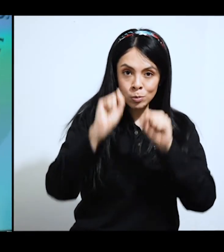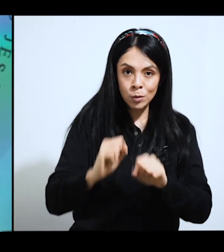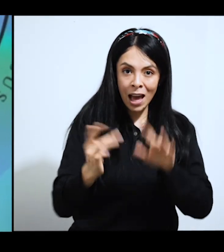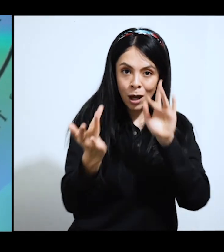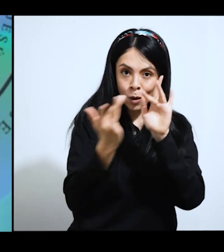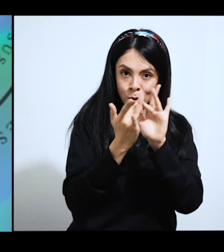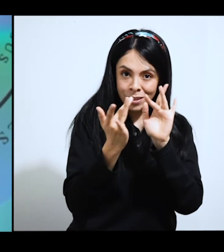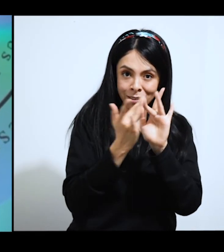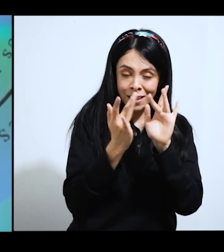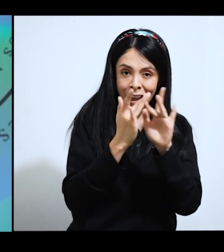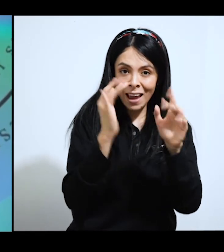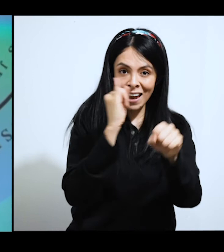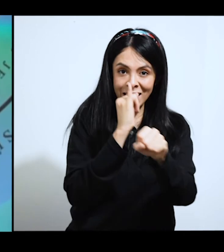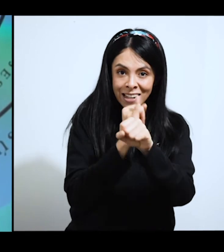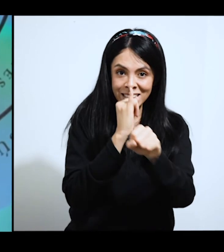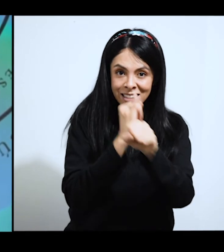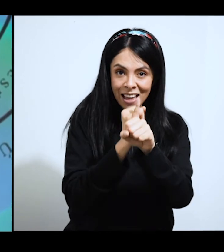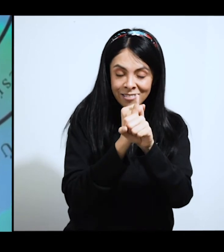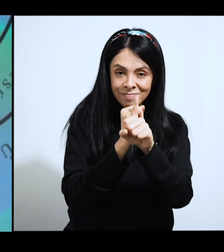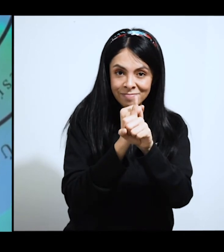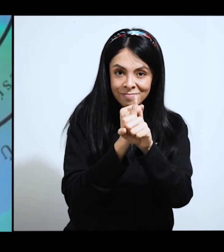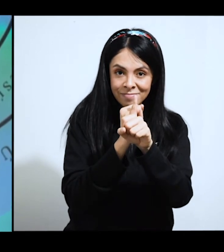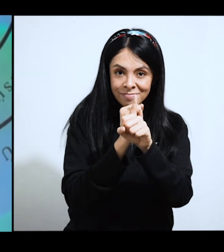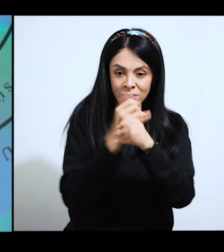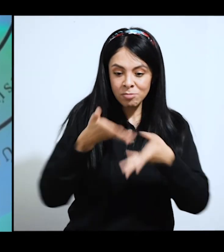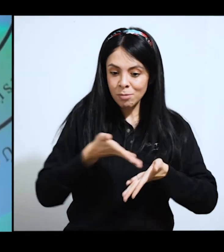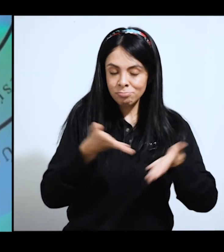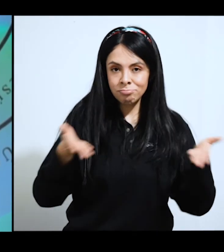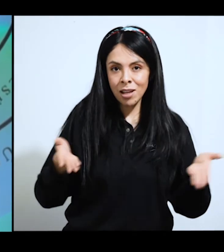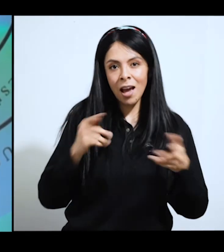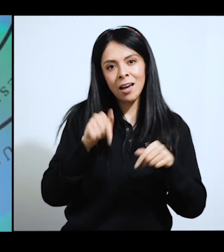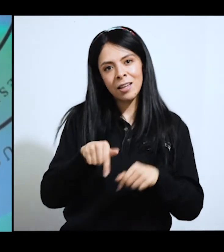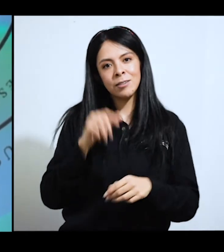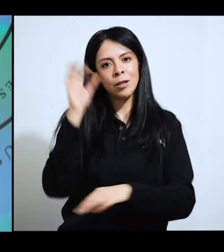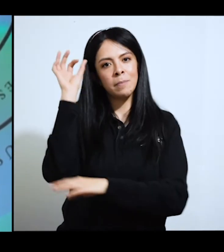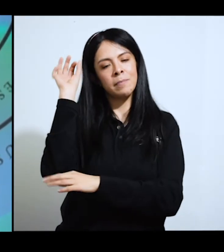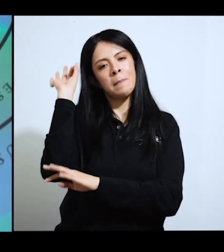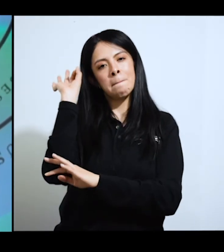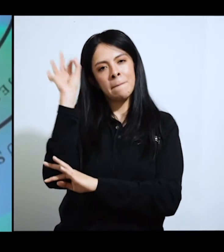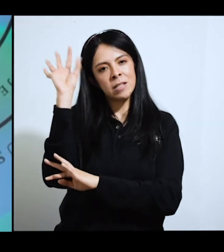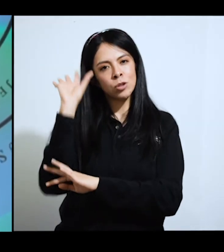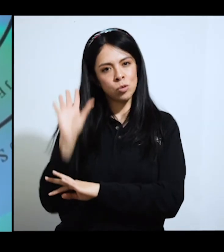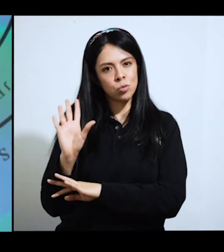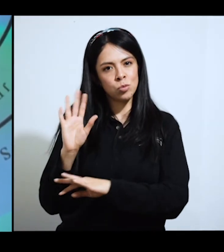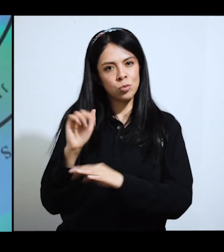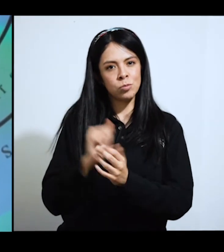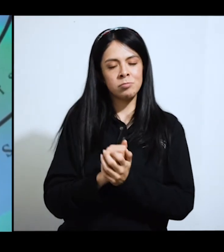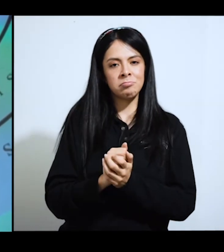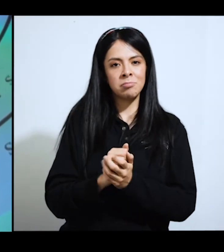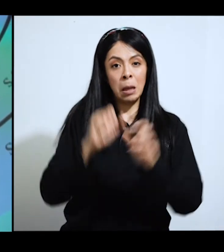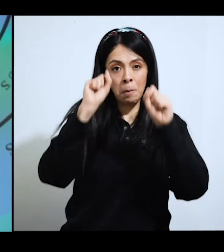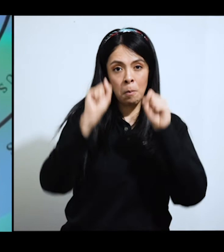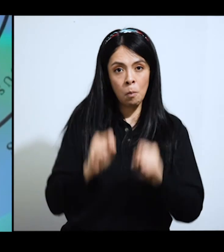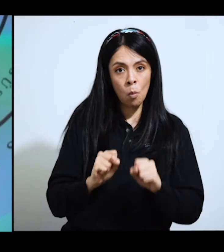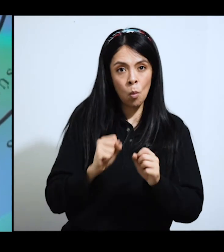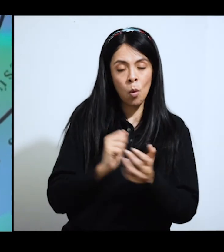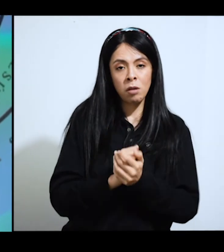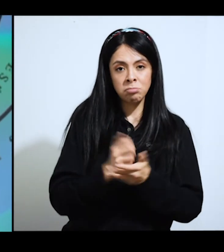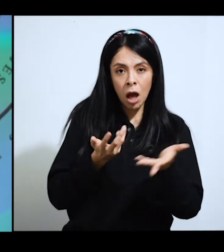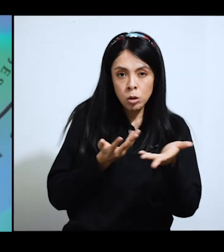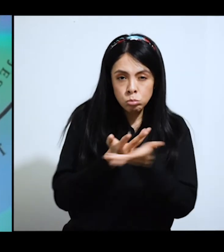son nuestros teléfonos. Allí hay pastores que van a oír tu dolor, tu tristeza,